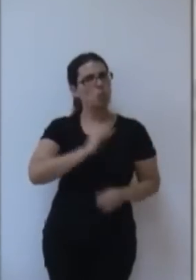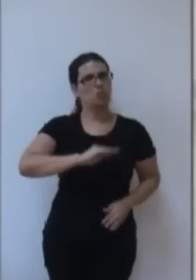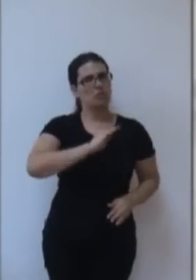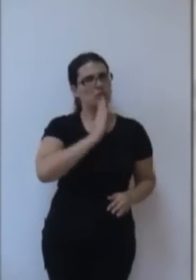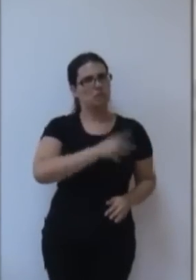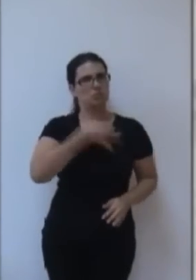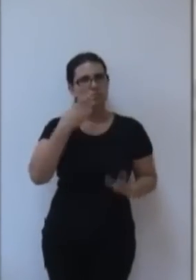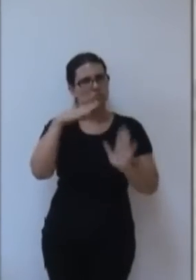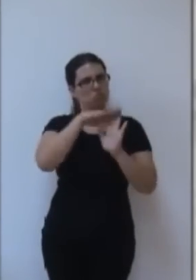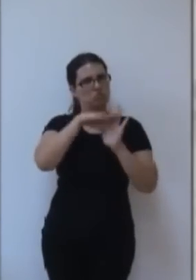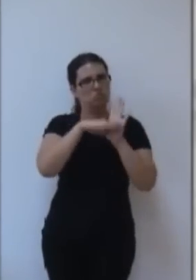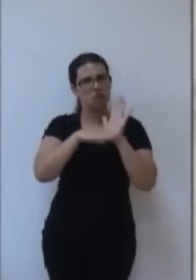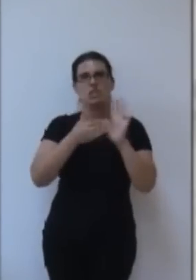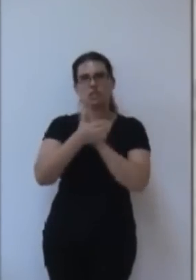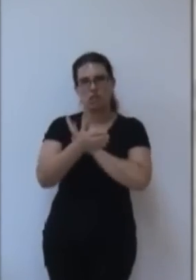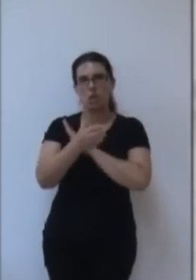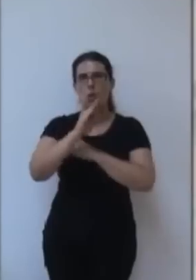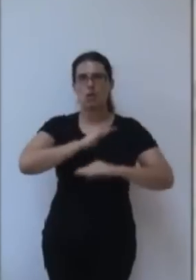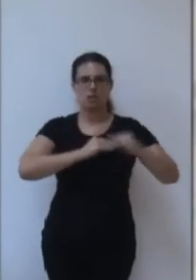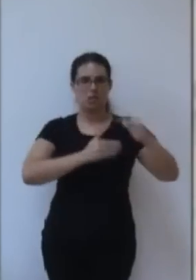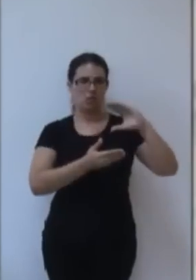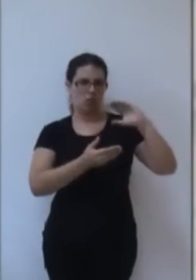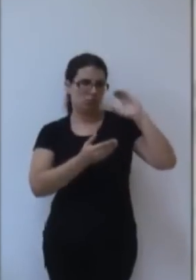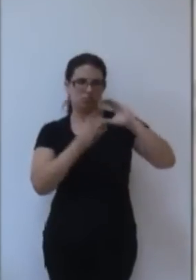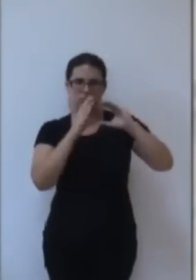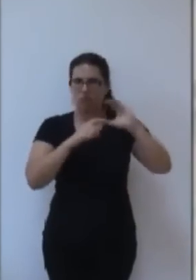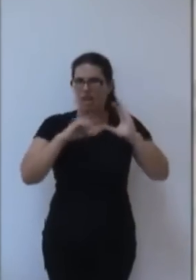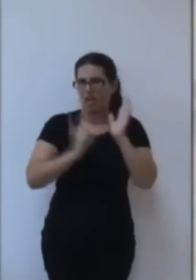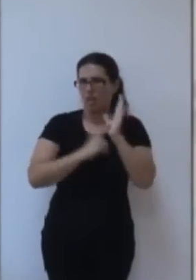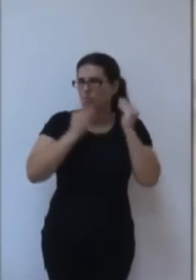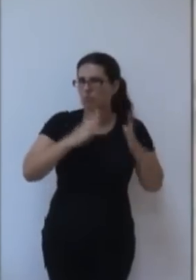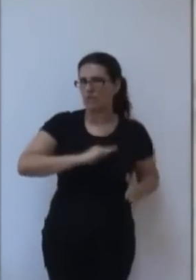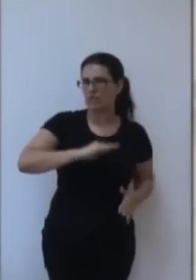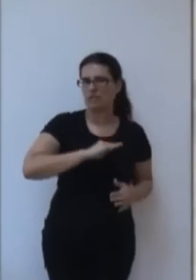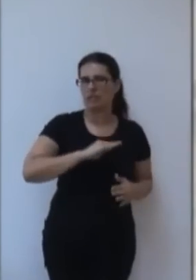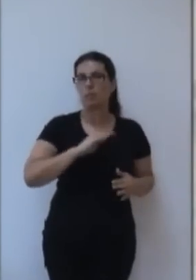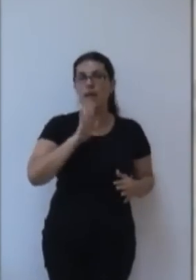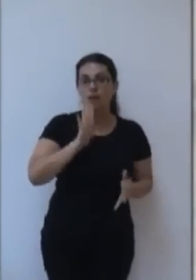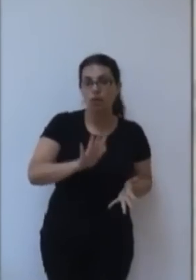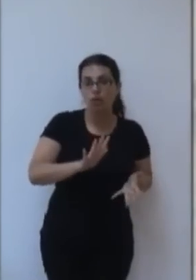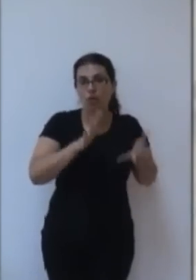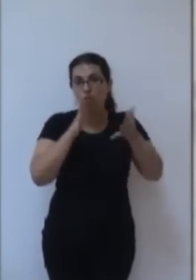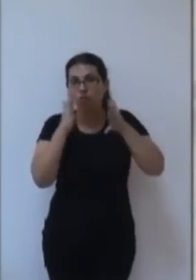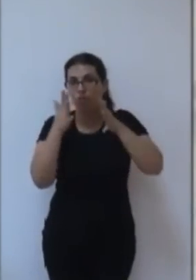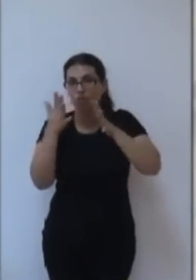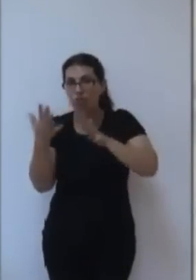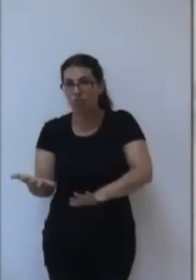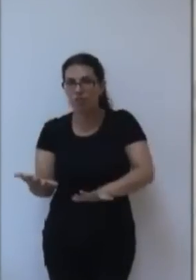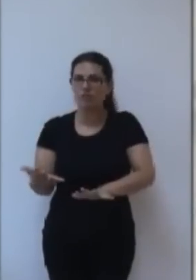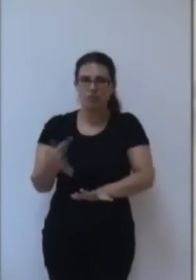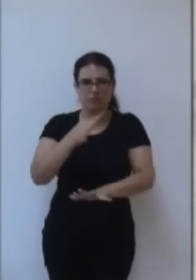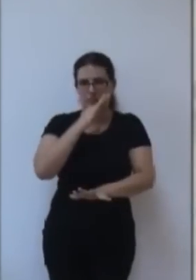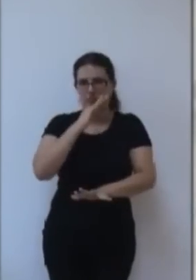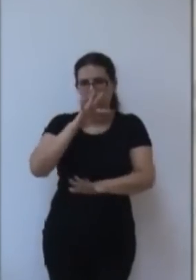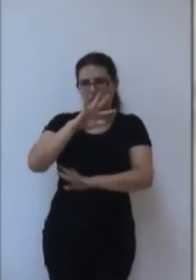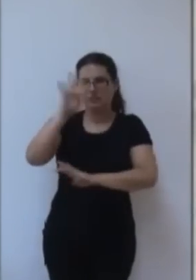que estamos en un ámbito legal potente, un buen marco, pero de aplicabilidad dudosa, ¿no? Es decir,